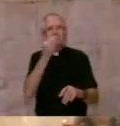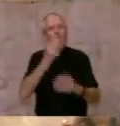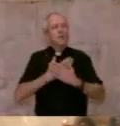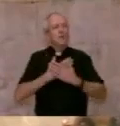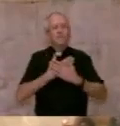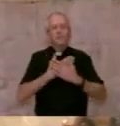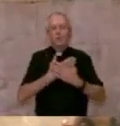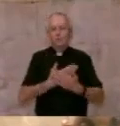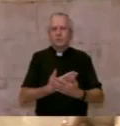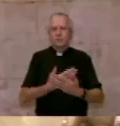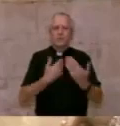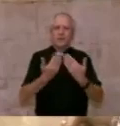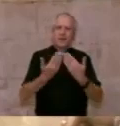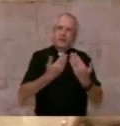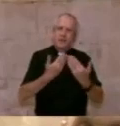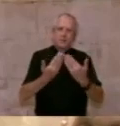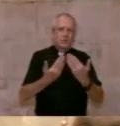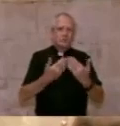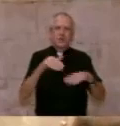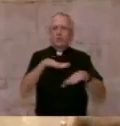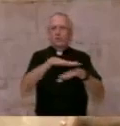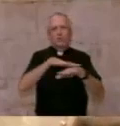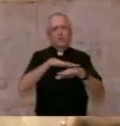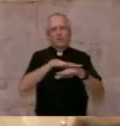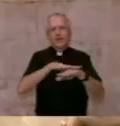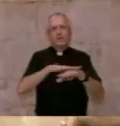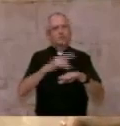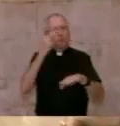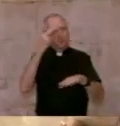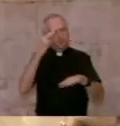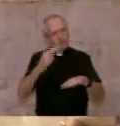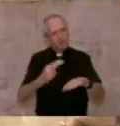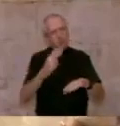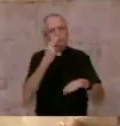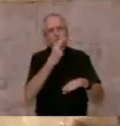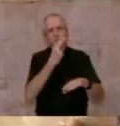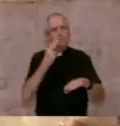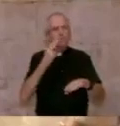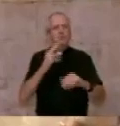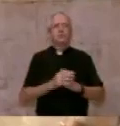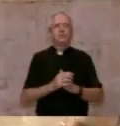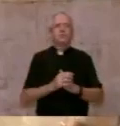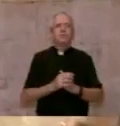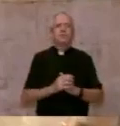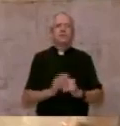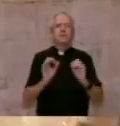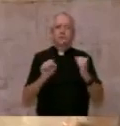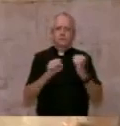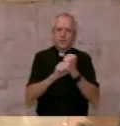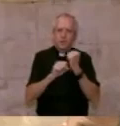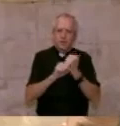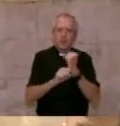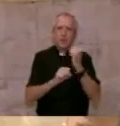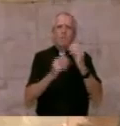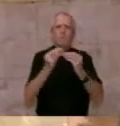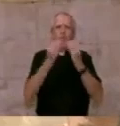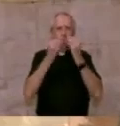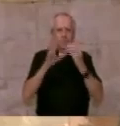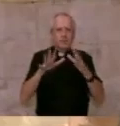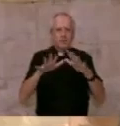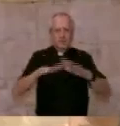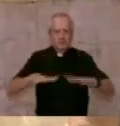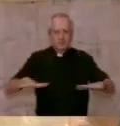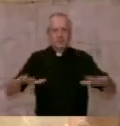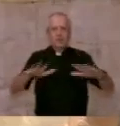voluntad, tratando a las autoridades con respeto por su compromiso en el trabajo por el bien de